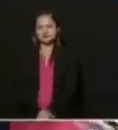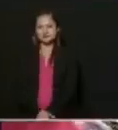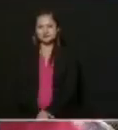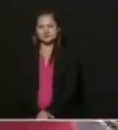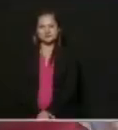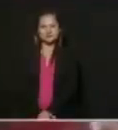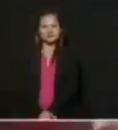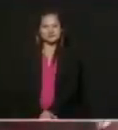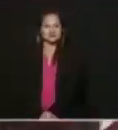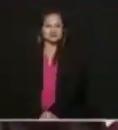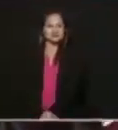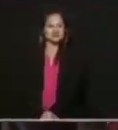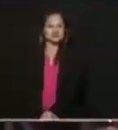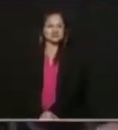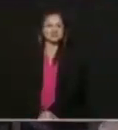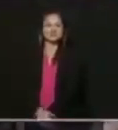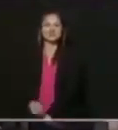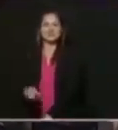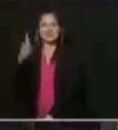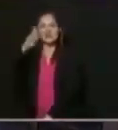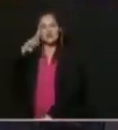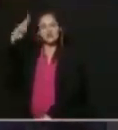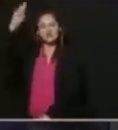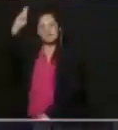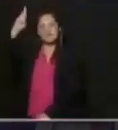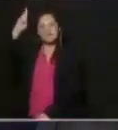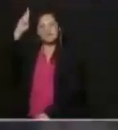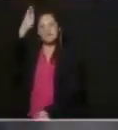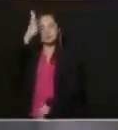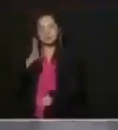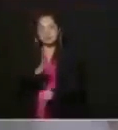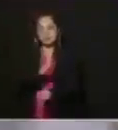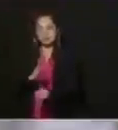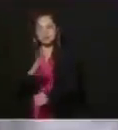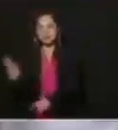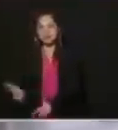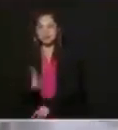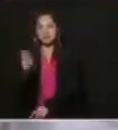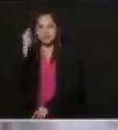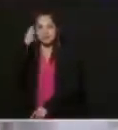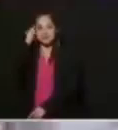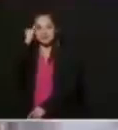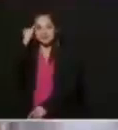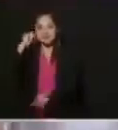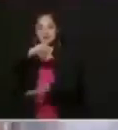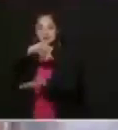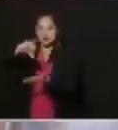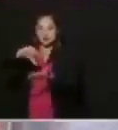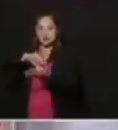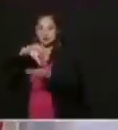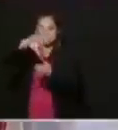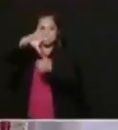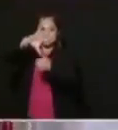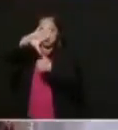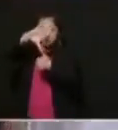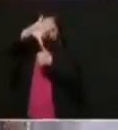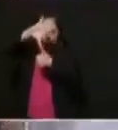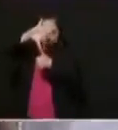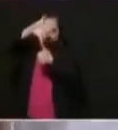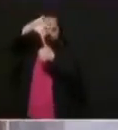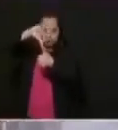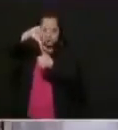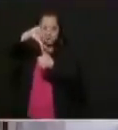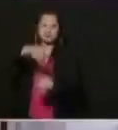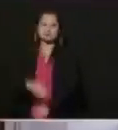you. Wow. Qué impresionante. No solo de Norteamérica, de Centroamérica y de Sudamérica. Pues sí, que ahorita lo mencionaron, ¿no? Los